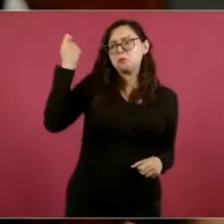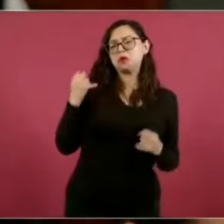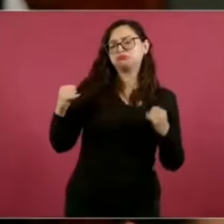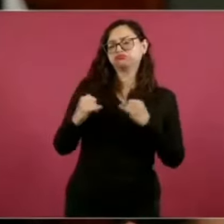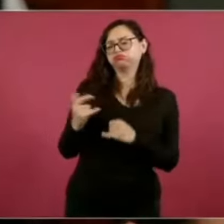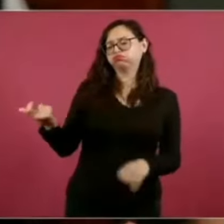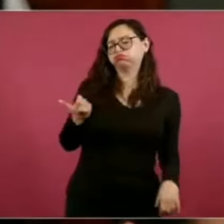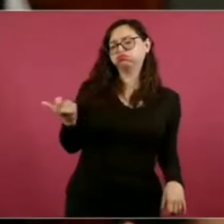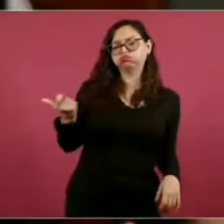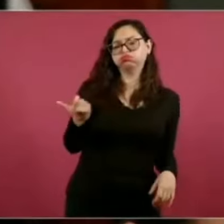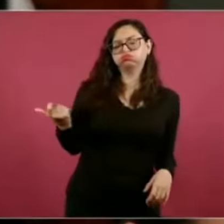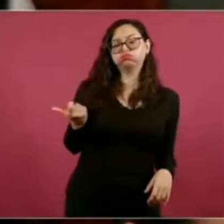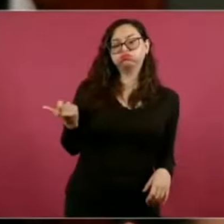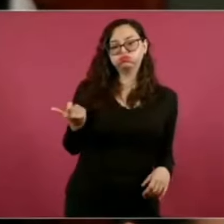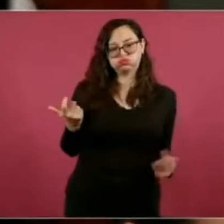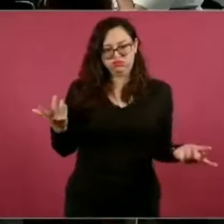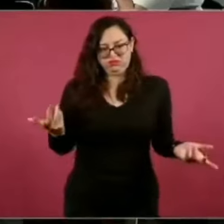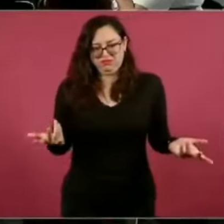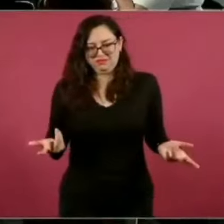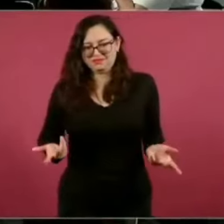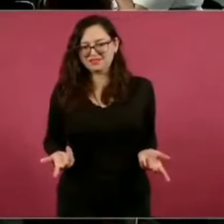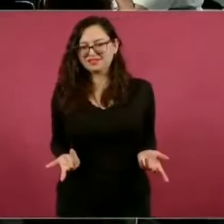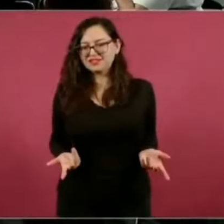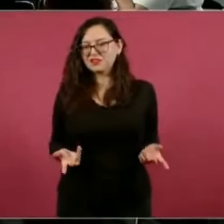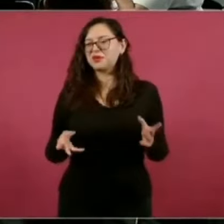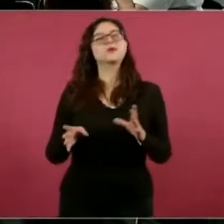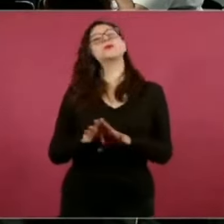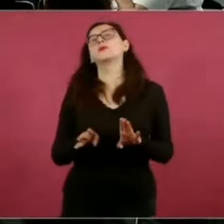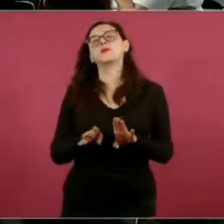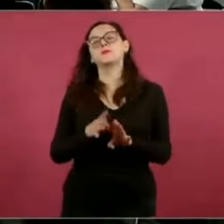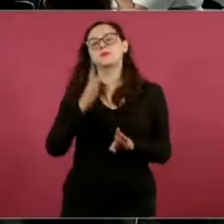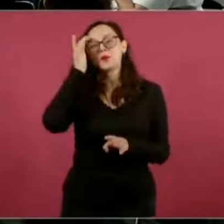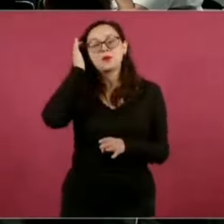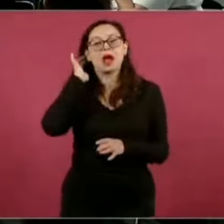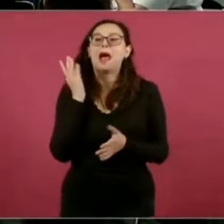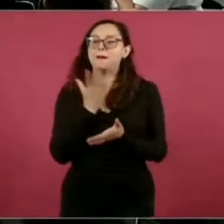también este tipo de